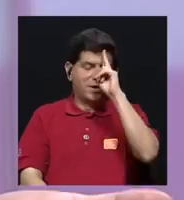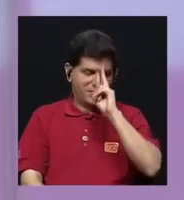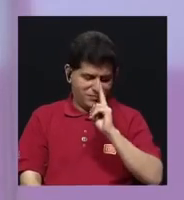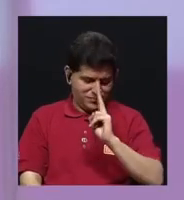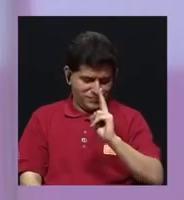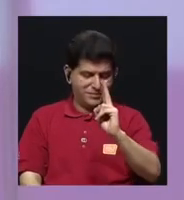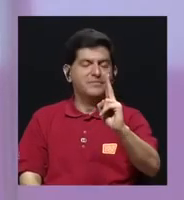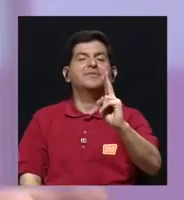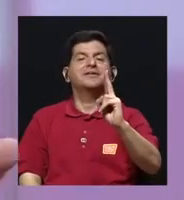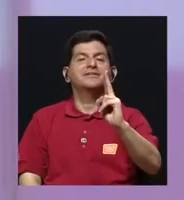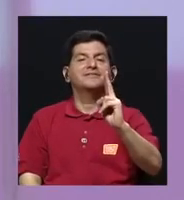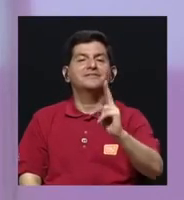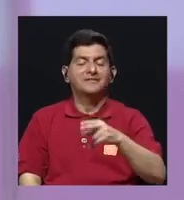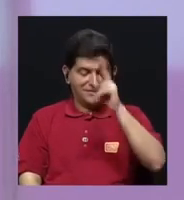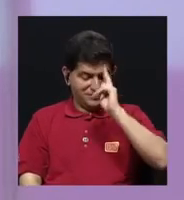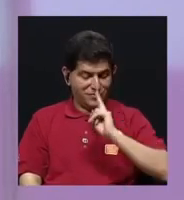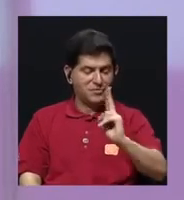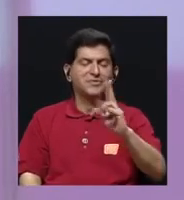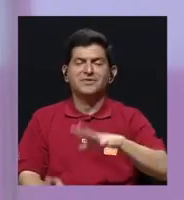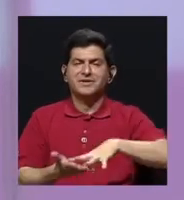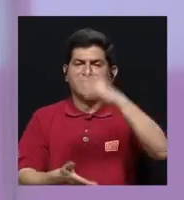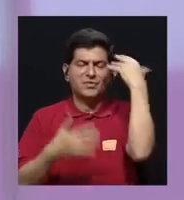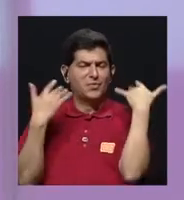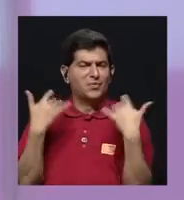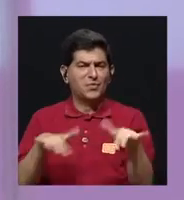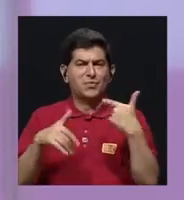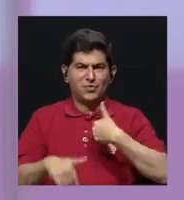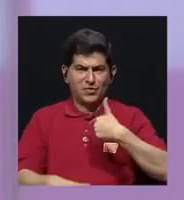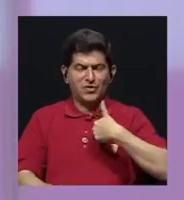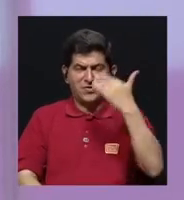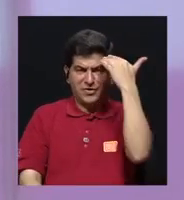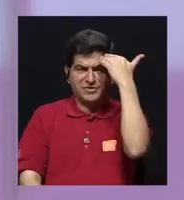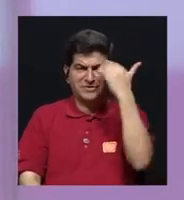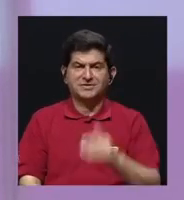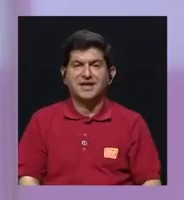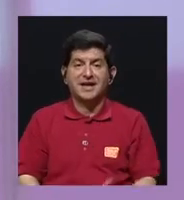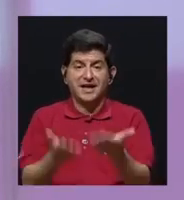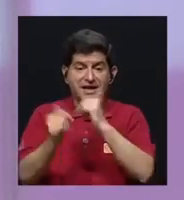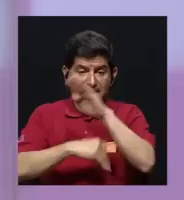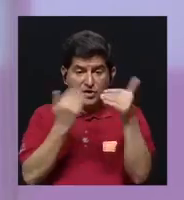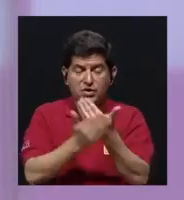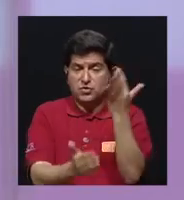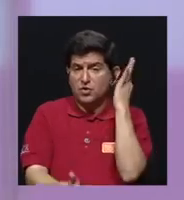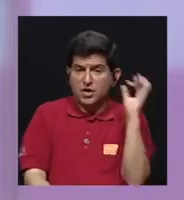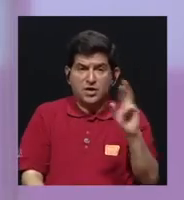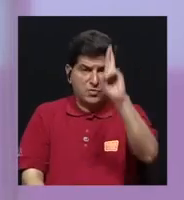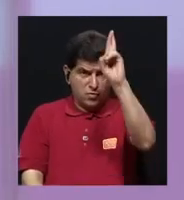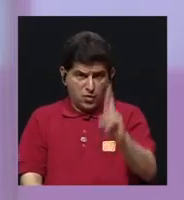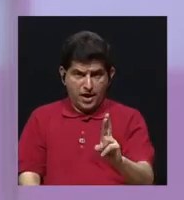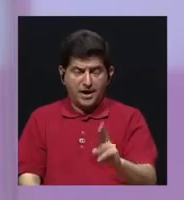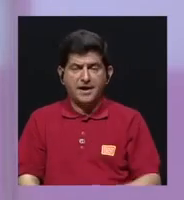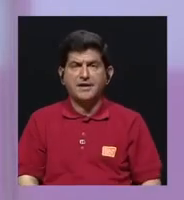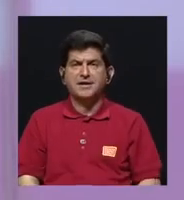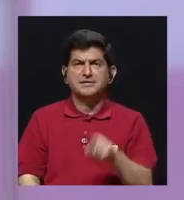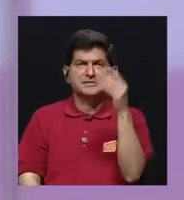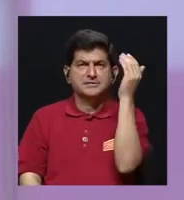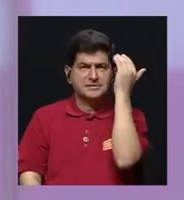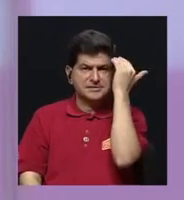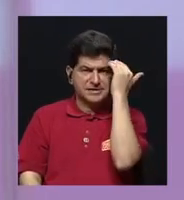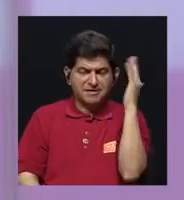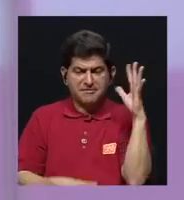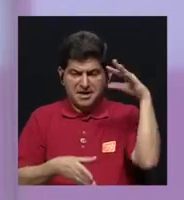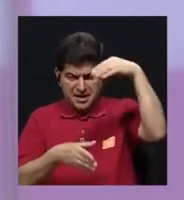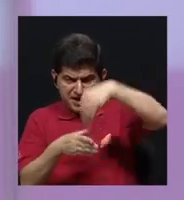humildad, con la humildad podemos aprender mucho. Eso es lo que me queda, y quiero que todas las mujeres, uh-huh. De Costa Rica se